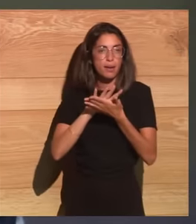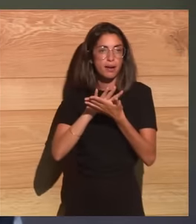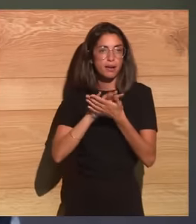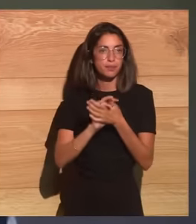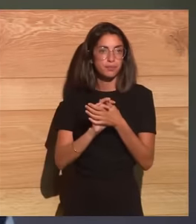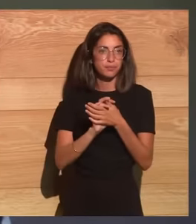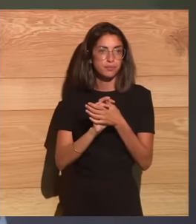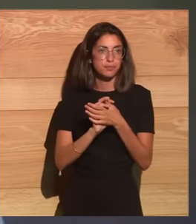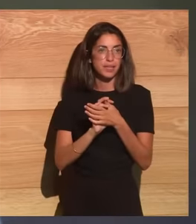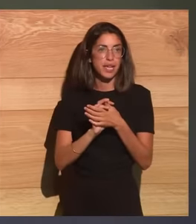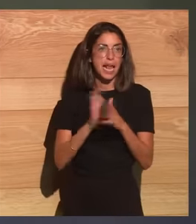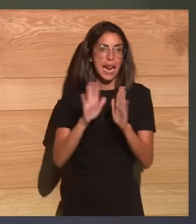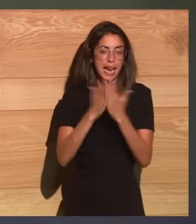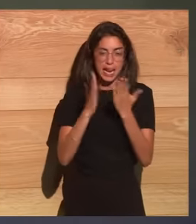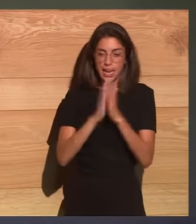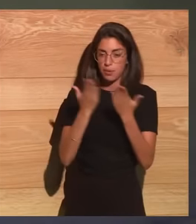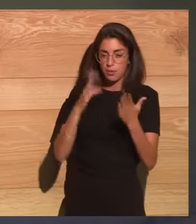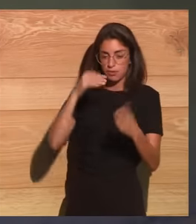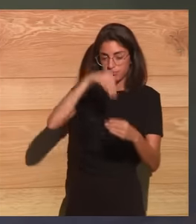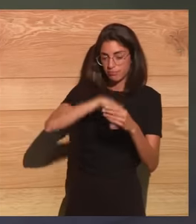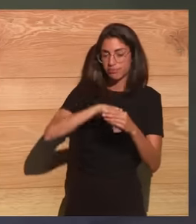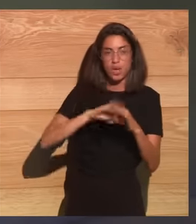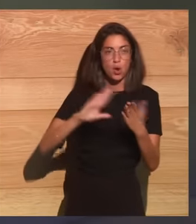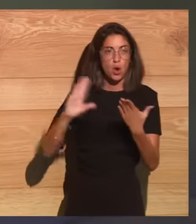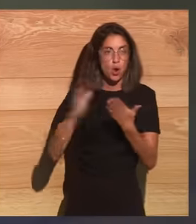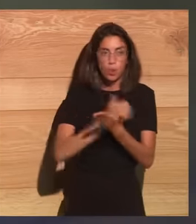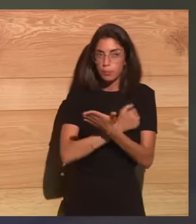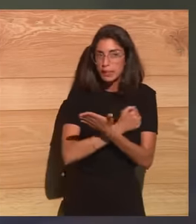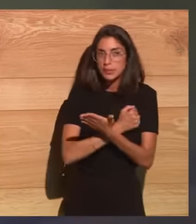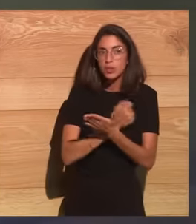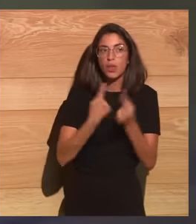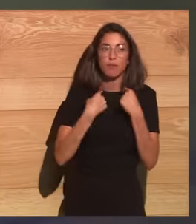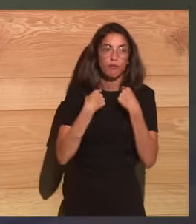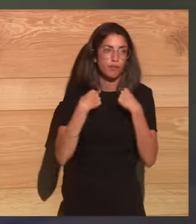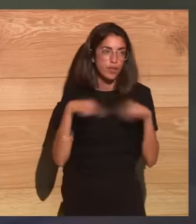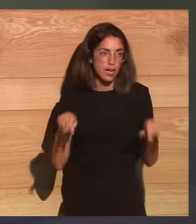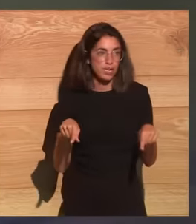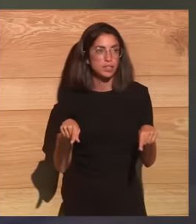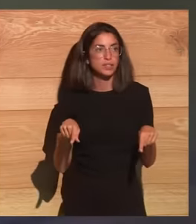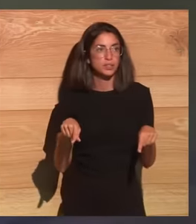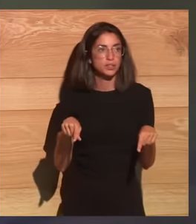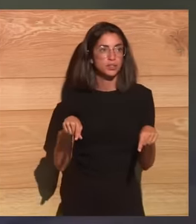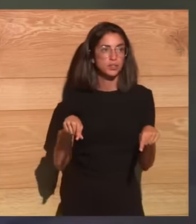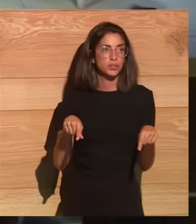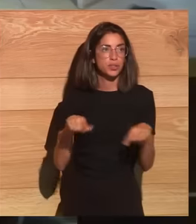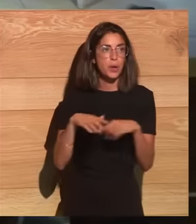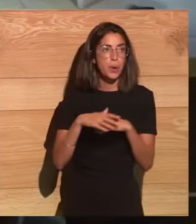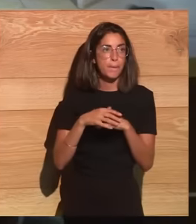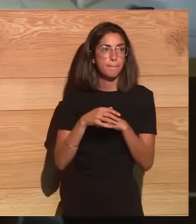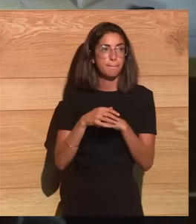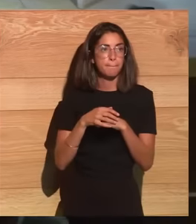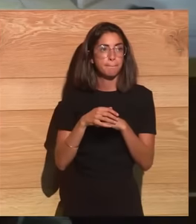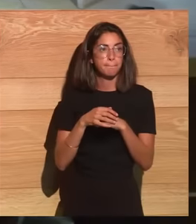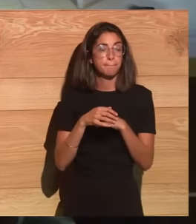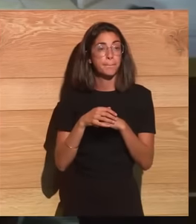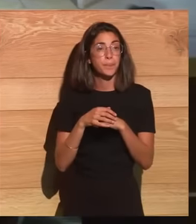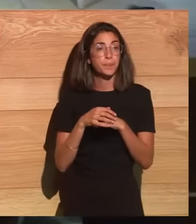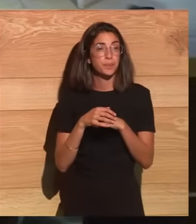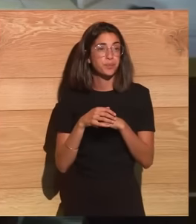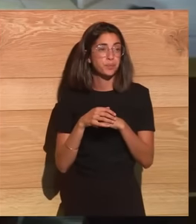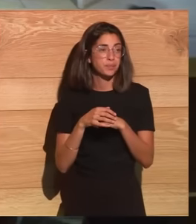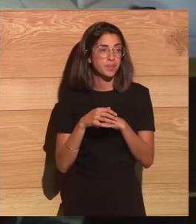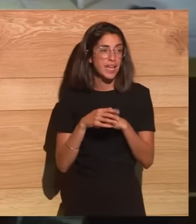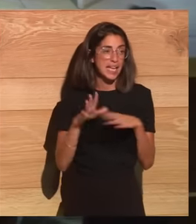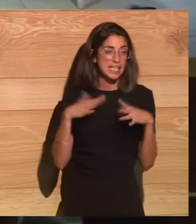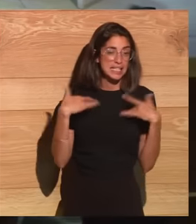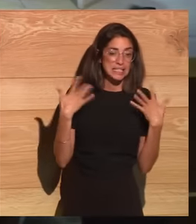verdad está trufado de fracasos, por supuesto, continuamente. Literarios. Pero fracasos. Sintácticos. No, de